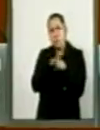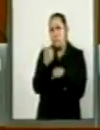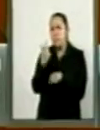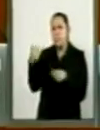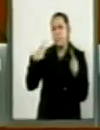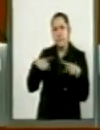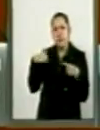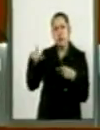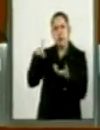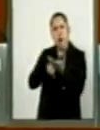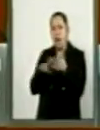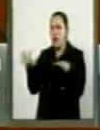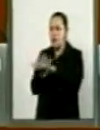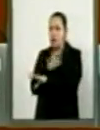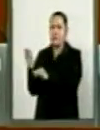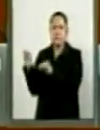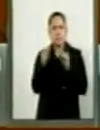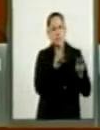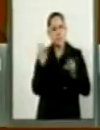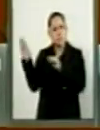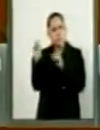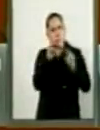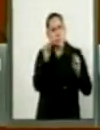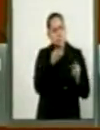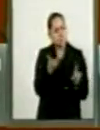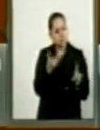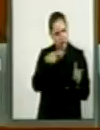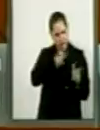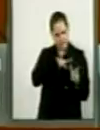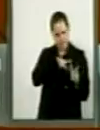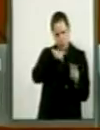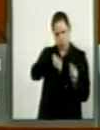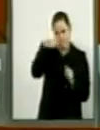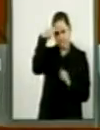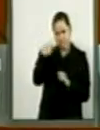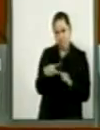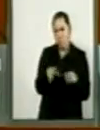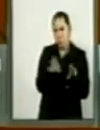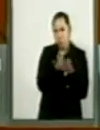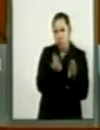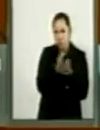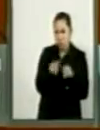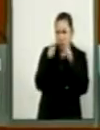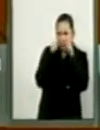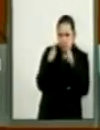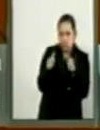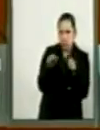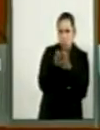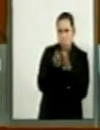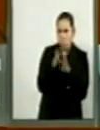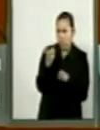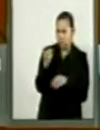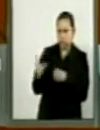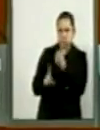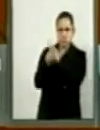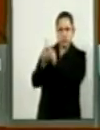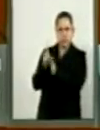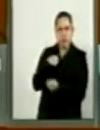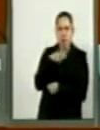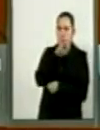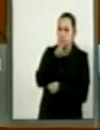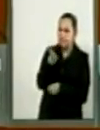en que los países, y en este caso el nuestro, afrontan y responden ante esta realidad. Preocupa que México